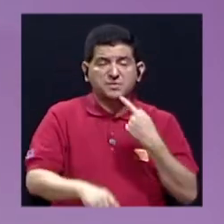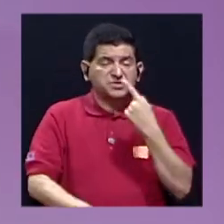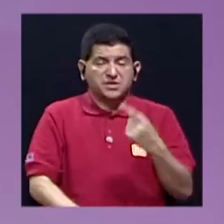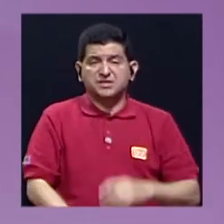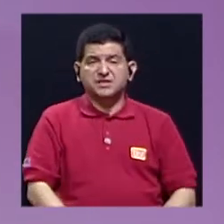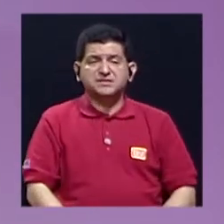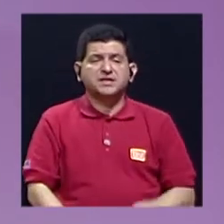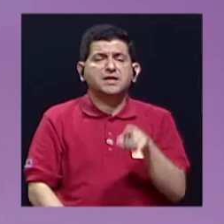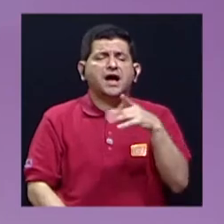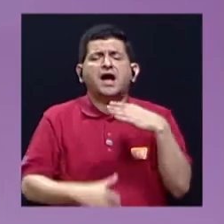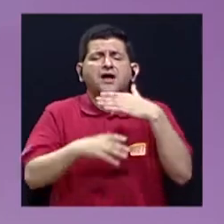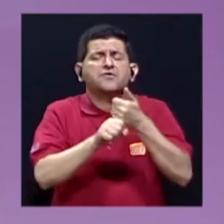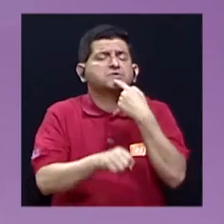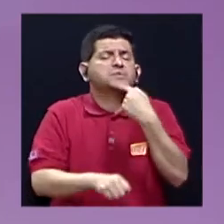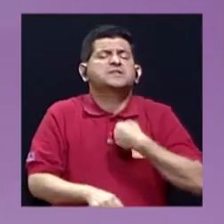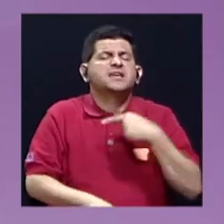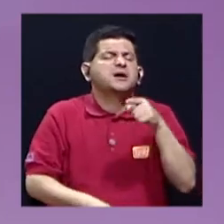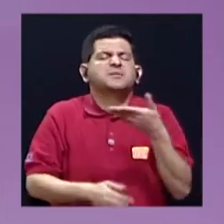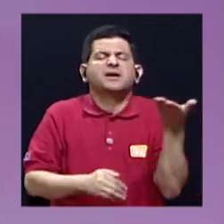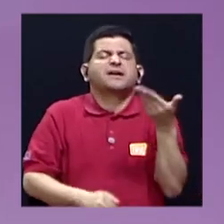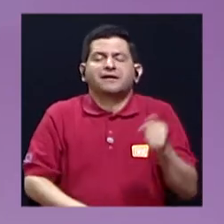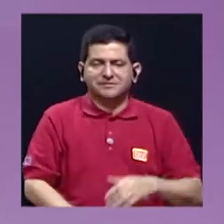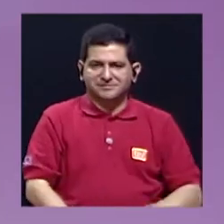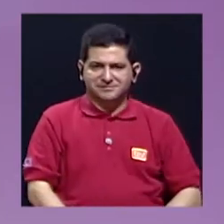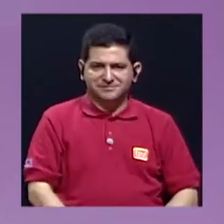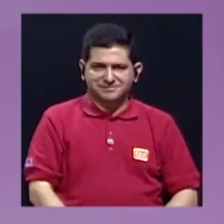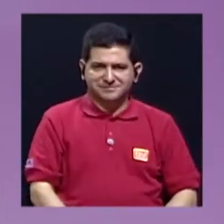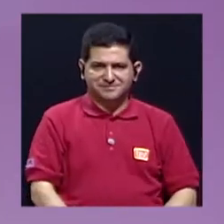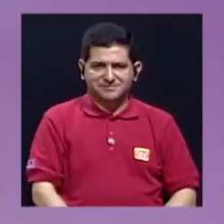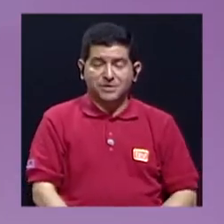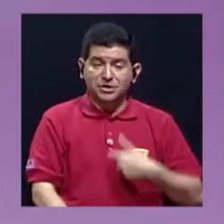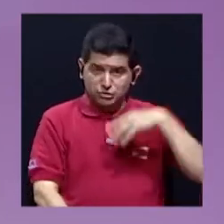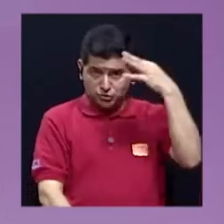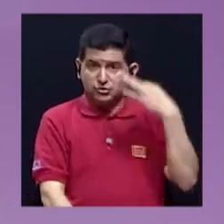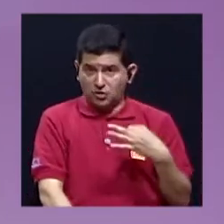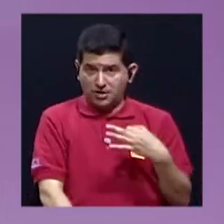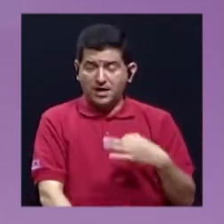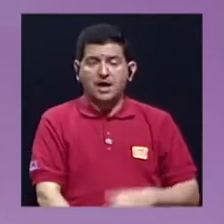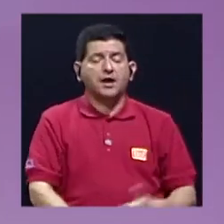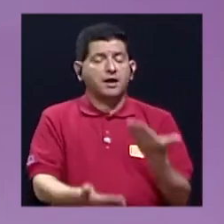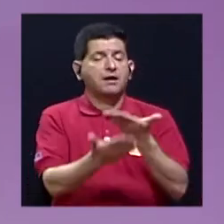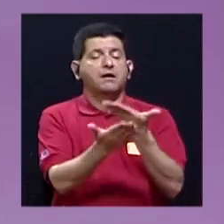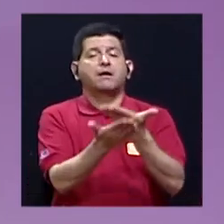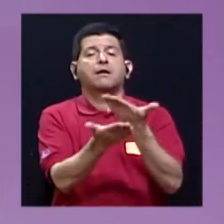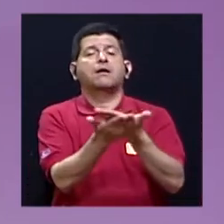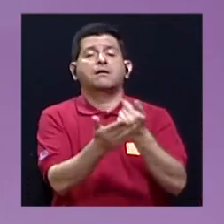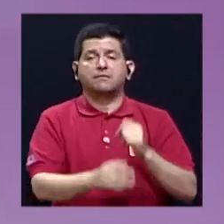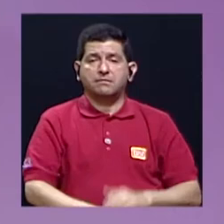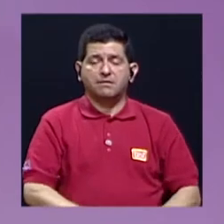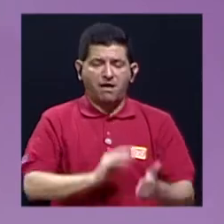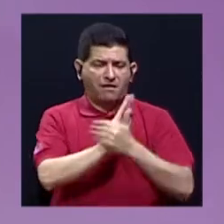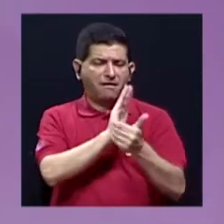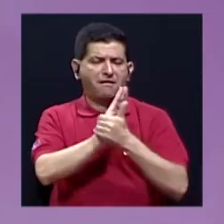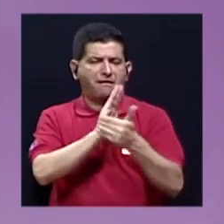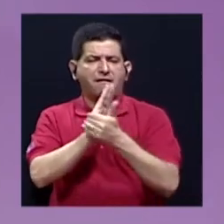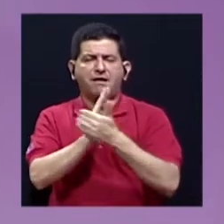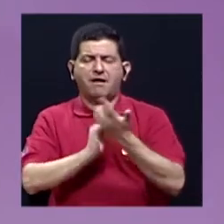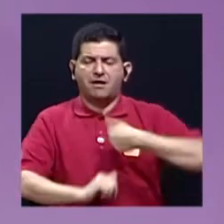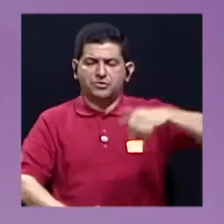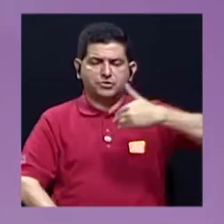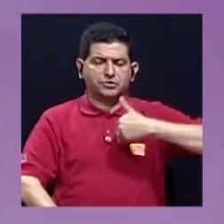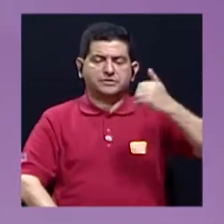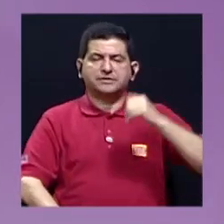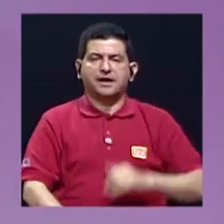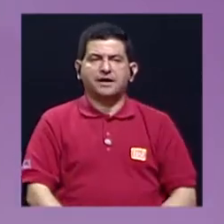decirme, dame un resumen de lo que es eso, ¿verdad? Sí. Entonces, yo creo que hay que demostrar, ¿verdad? De esa capacidad, que somos